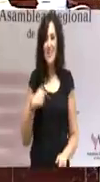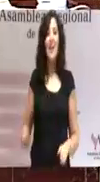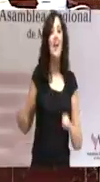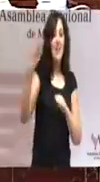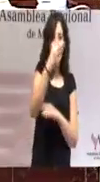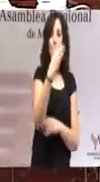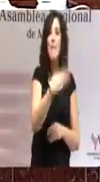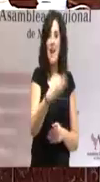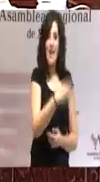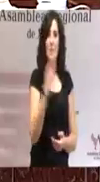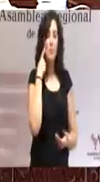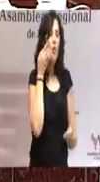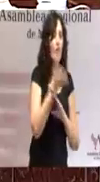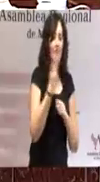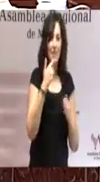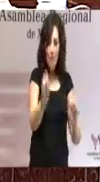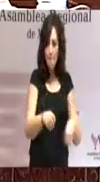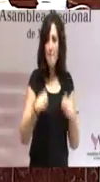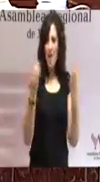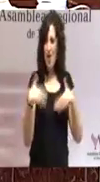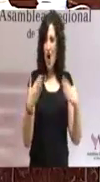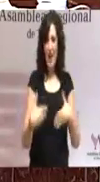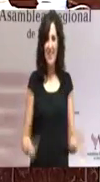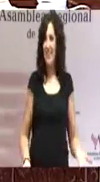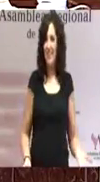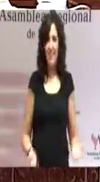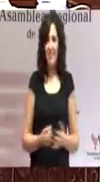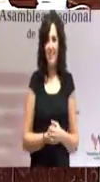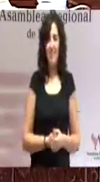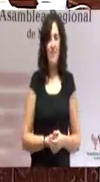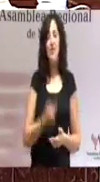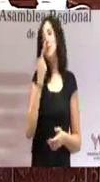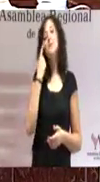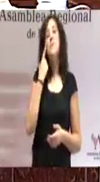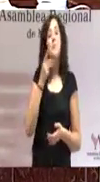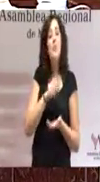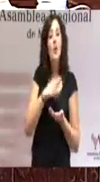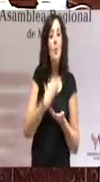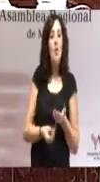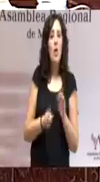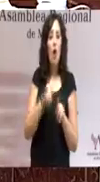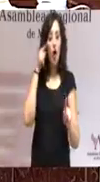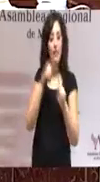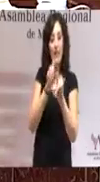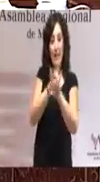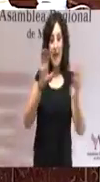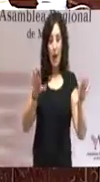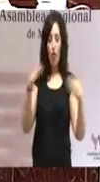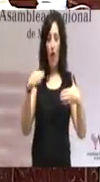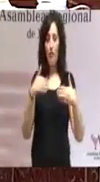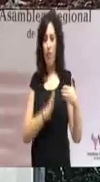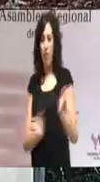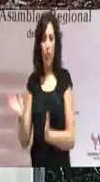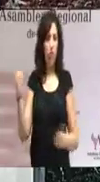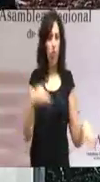y ver que allí el AVE no está. Mire usted, esta región va sin rumbo. Y ustedes no tienen